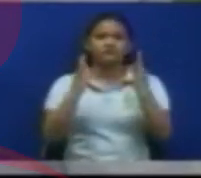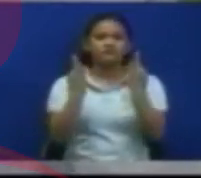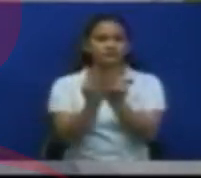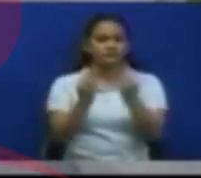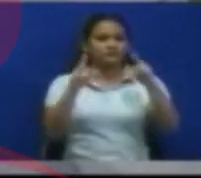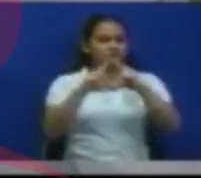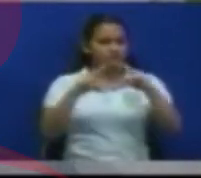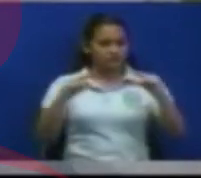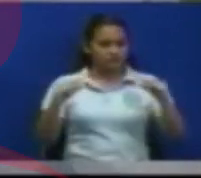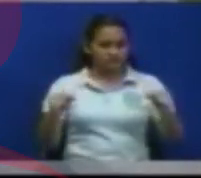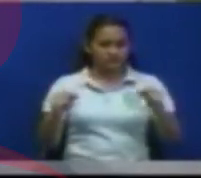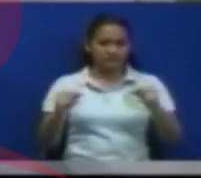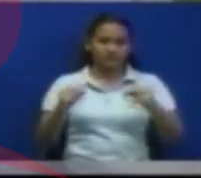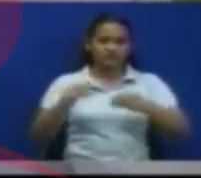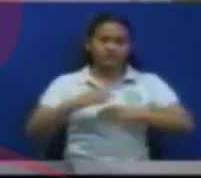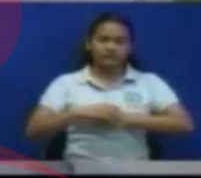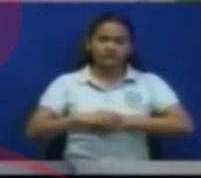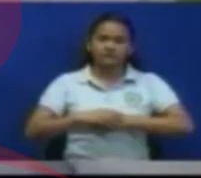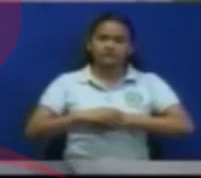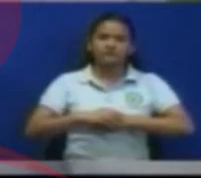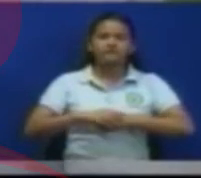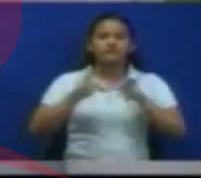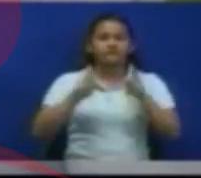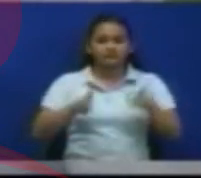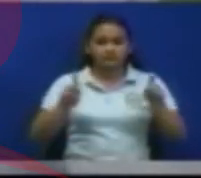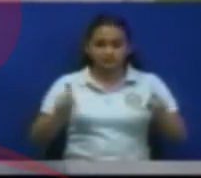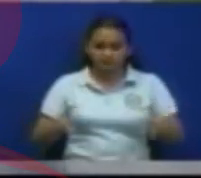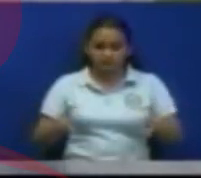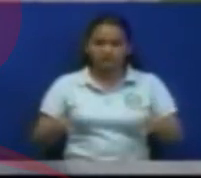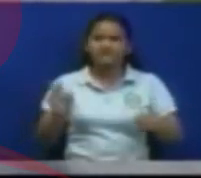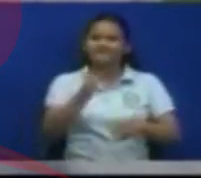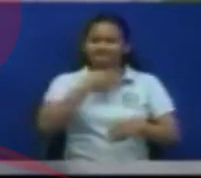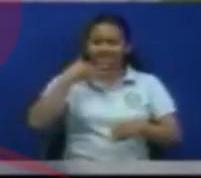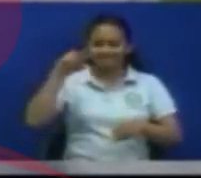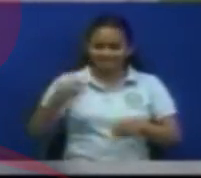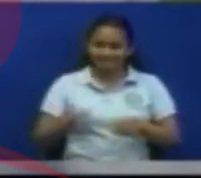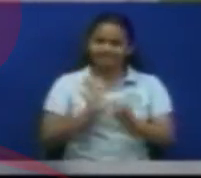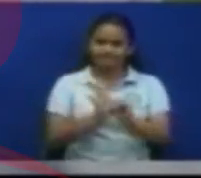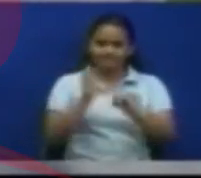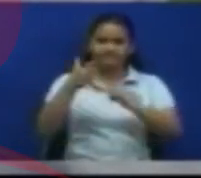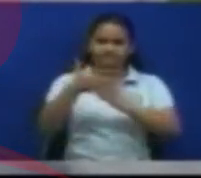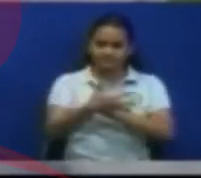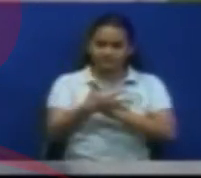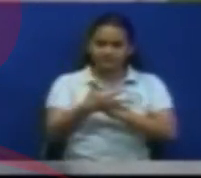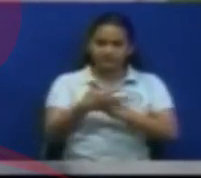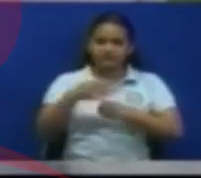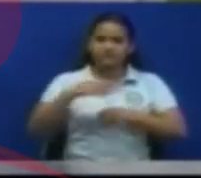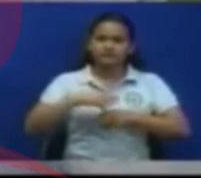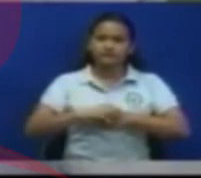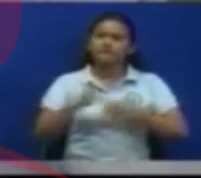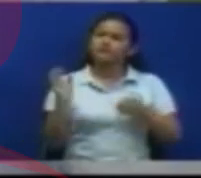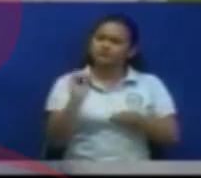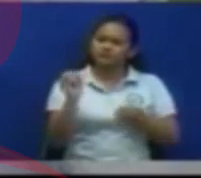nicaragüenses. La gran mayoría de las personas confirmadas con COVID-19 o en